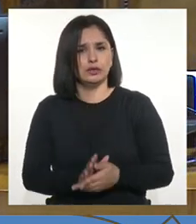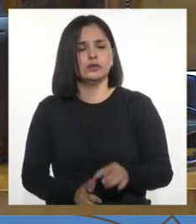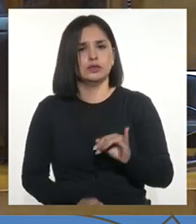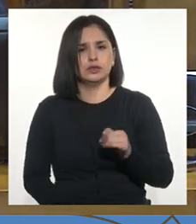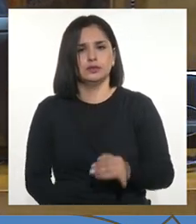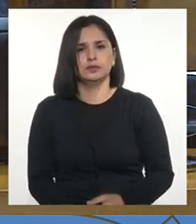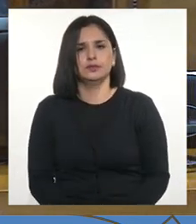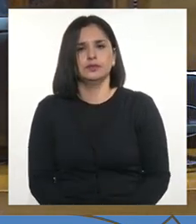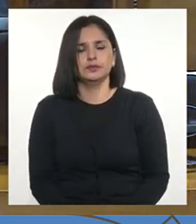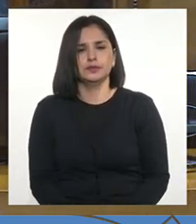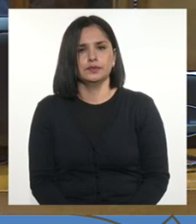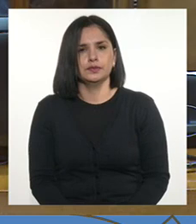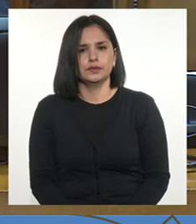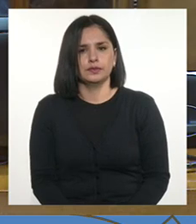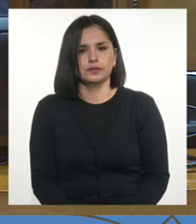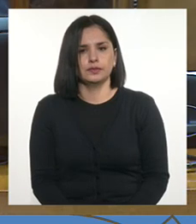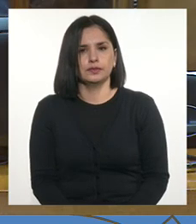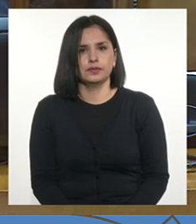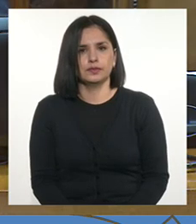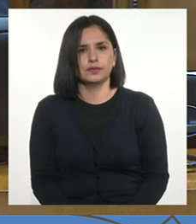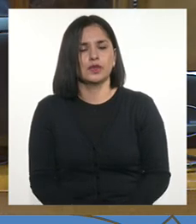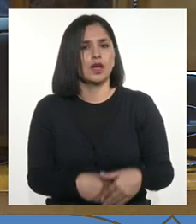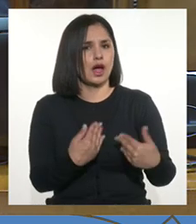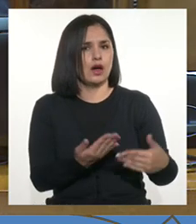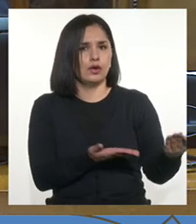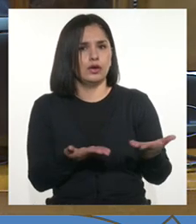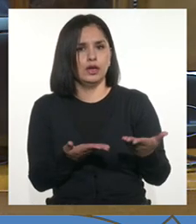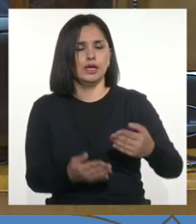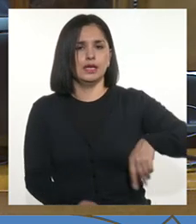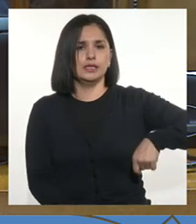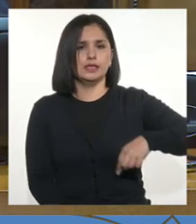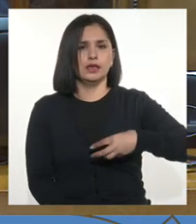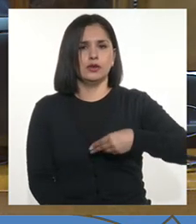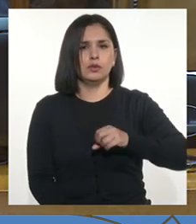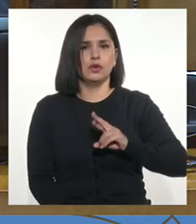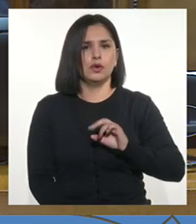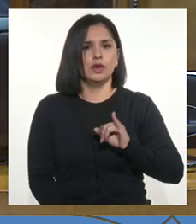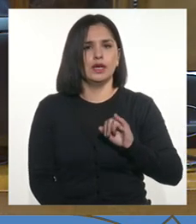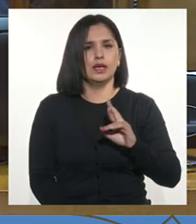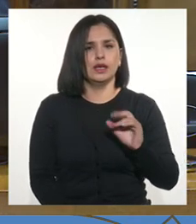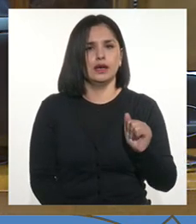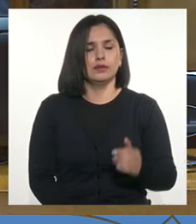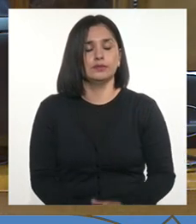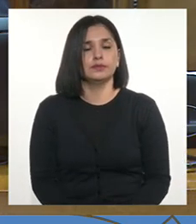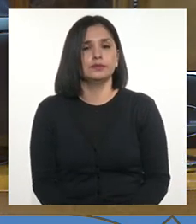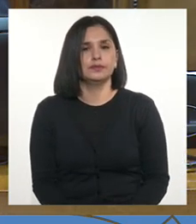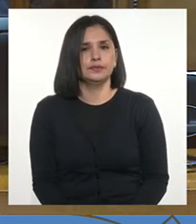acuerda tiene la palabra del senador iván moreira ahora si se normaliza